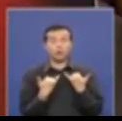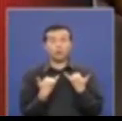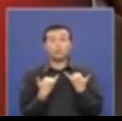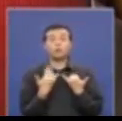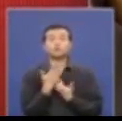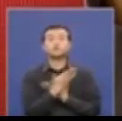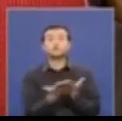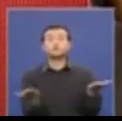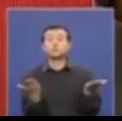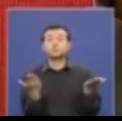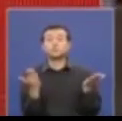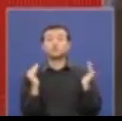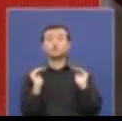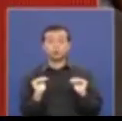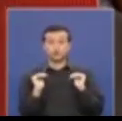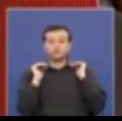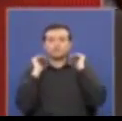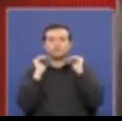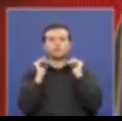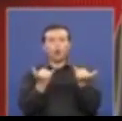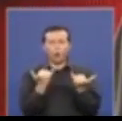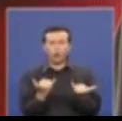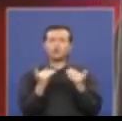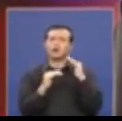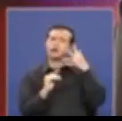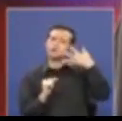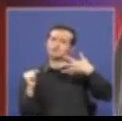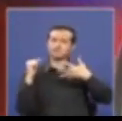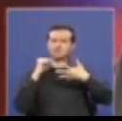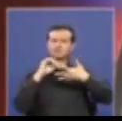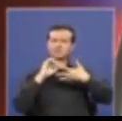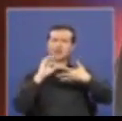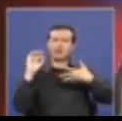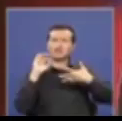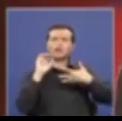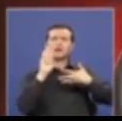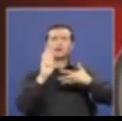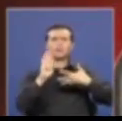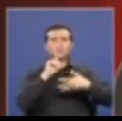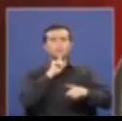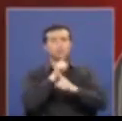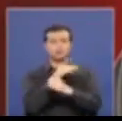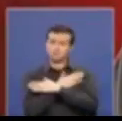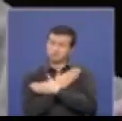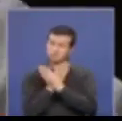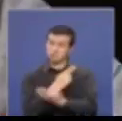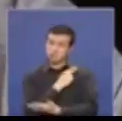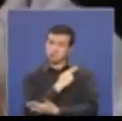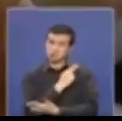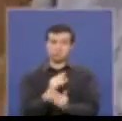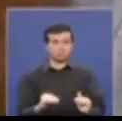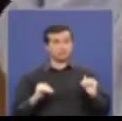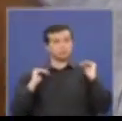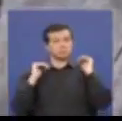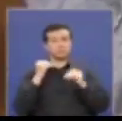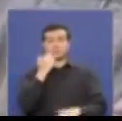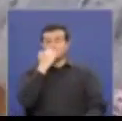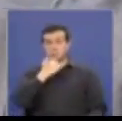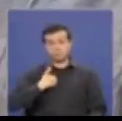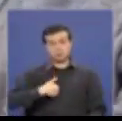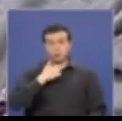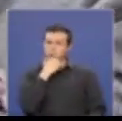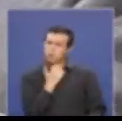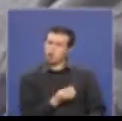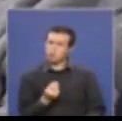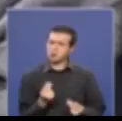En la categoría B, es decir, de las mejores universidades del país. Felicitaciones, señor rector, realmente un orgullo. No sé cómo lo